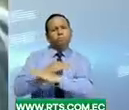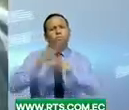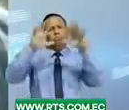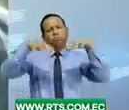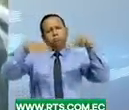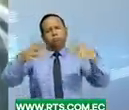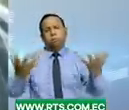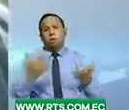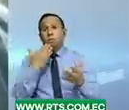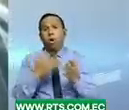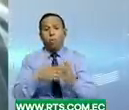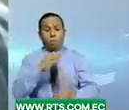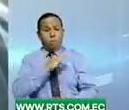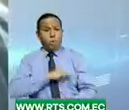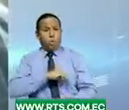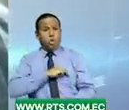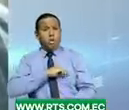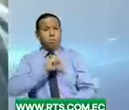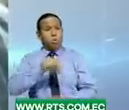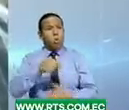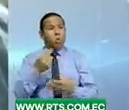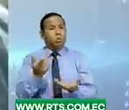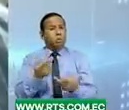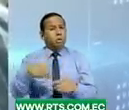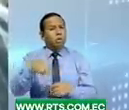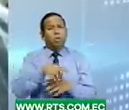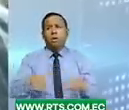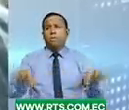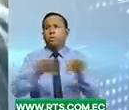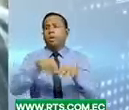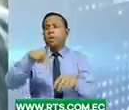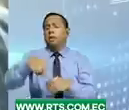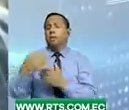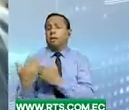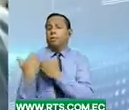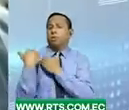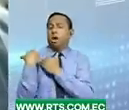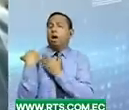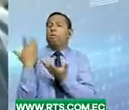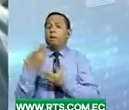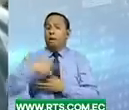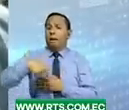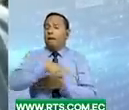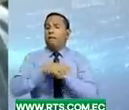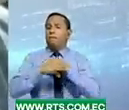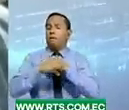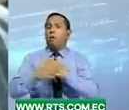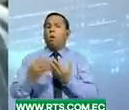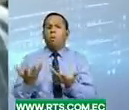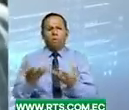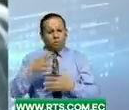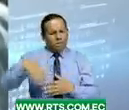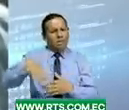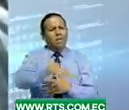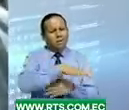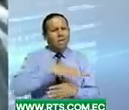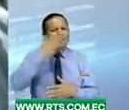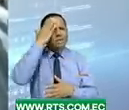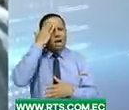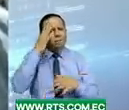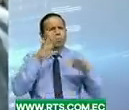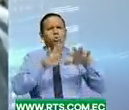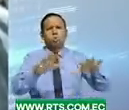Los gobiernos autónomos descentralizados son los que tienen en una primera instancia la reacción y son los que conocen más los temas